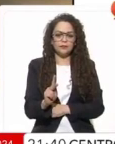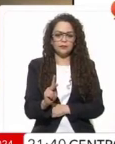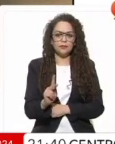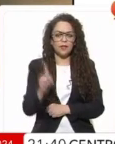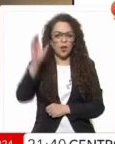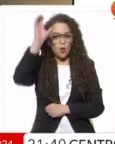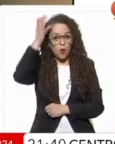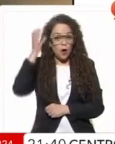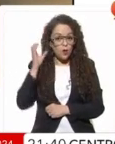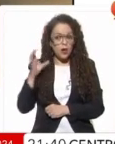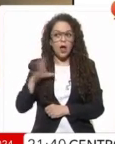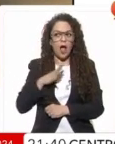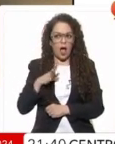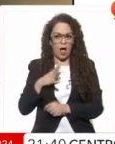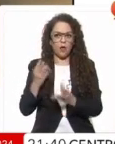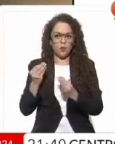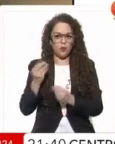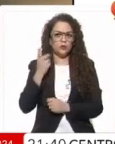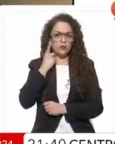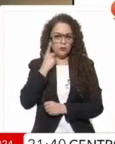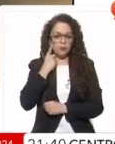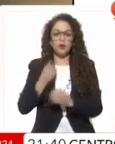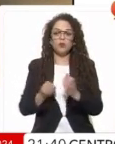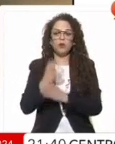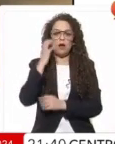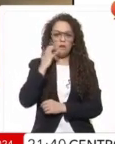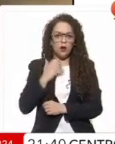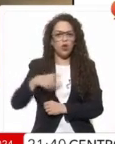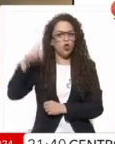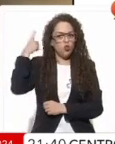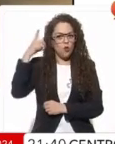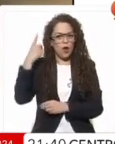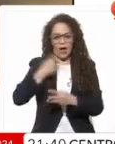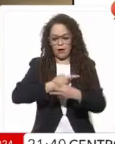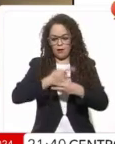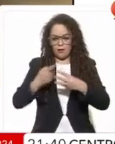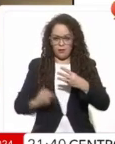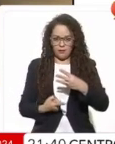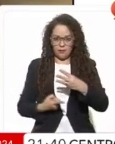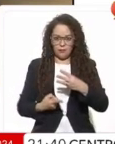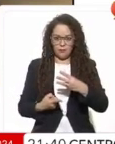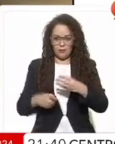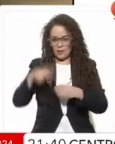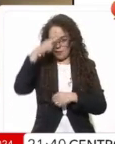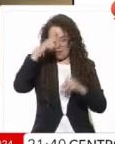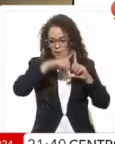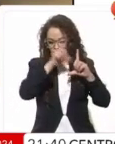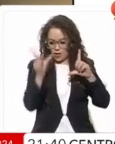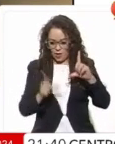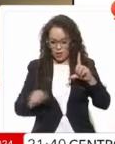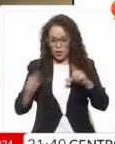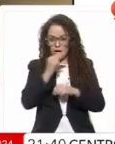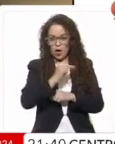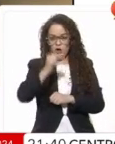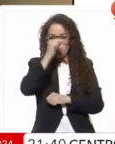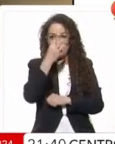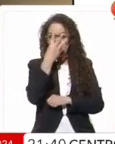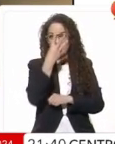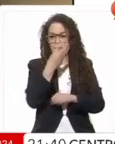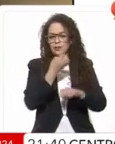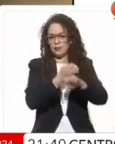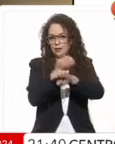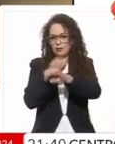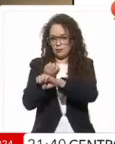en Coahuila, en Nuevo León y en Durango, 3 estados del norte del país. No sé cuál fue el sentido del